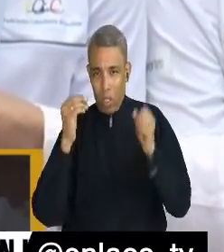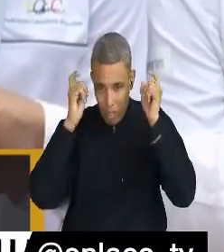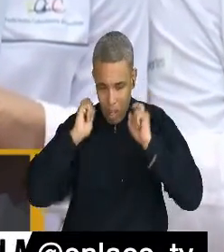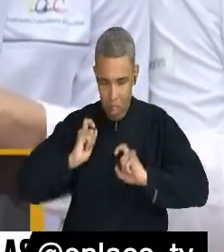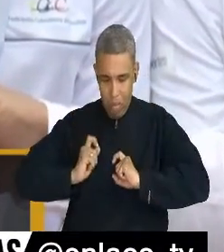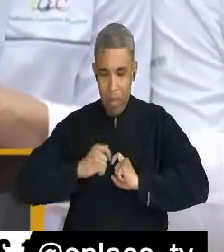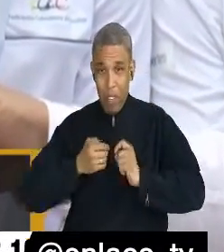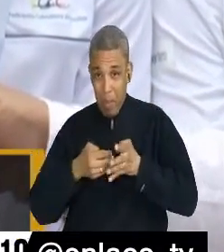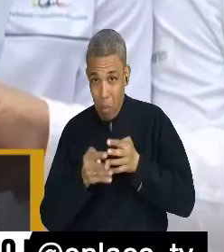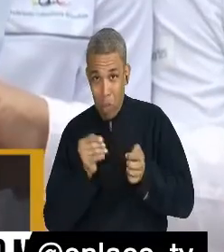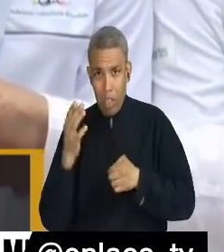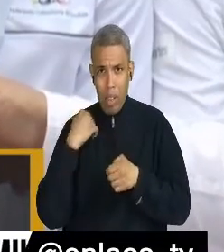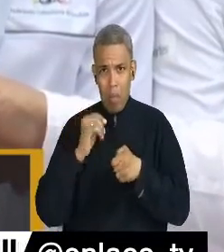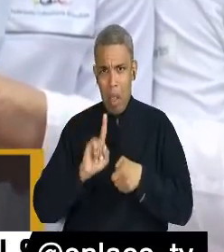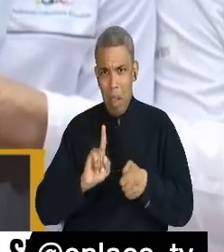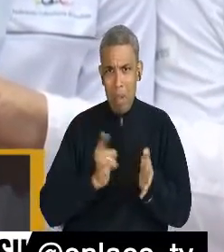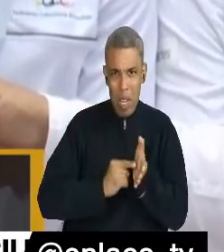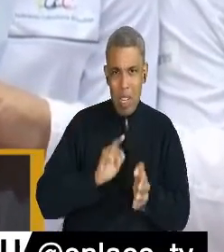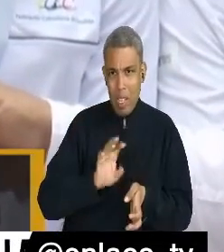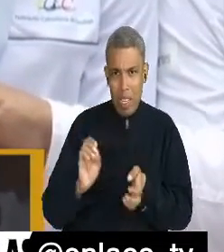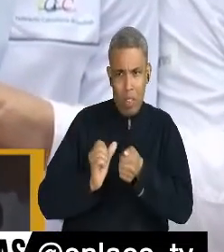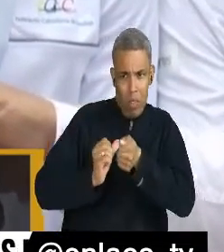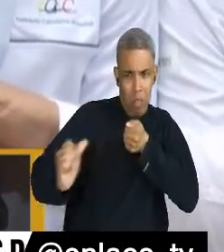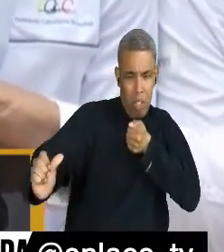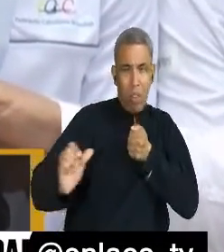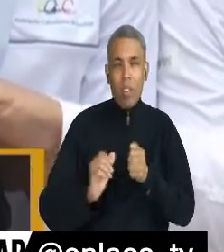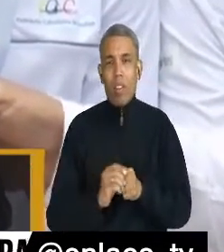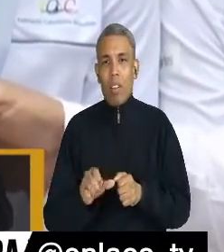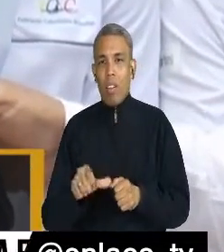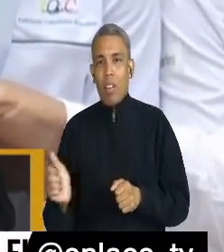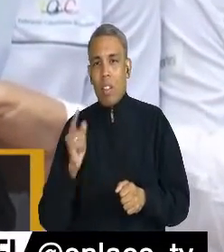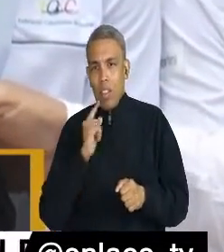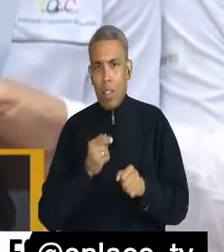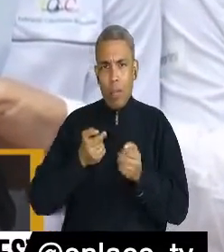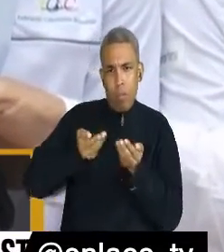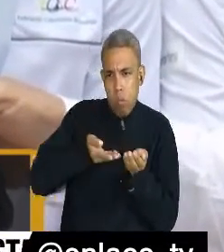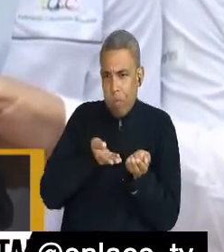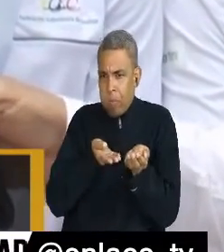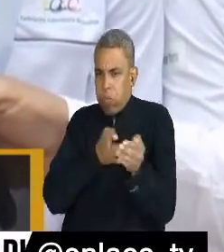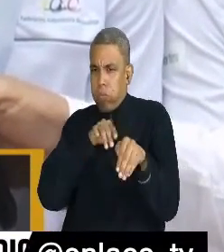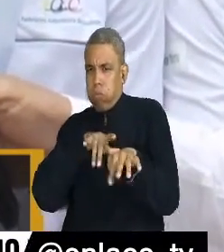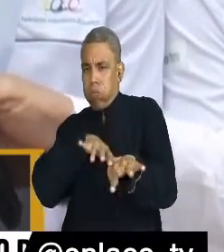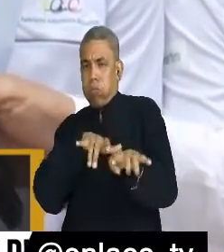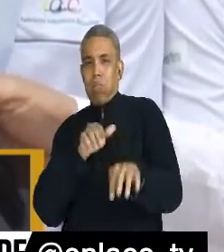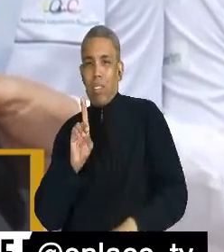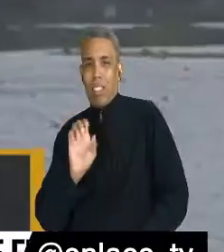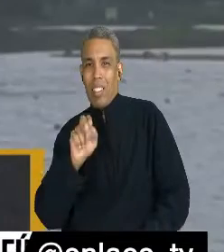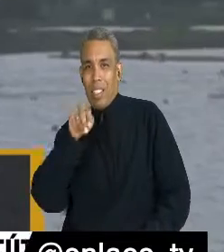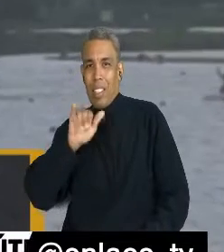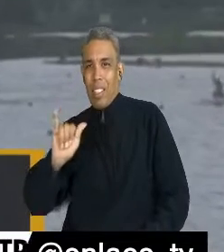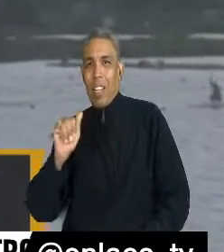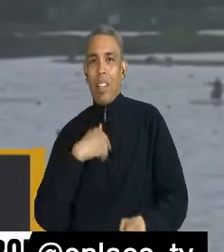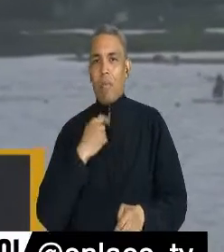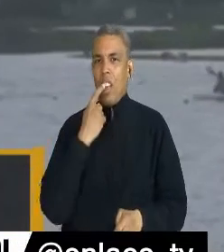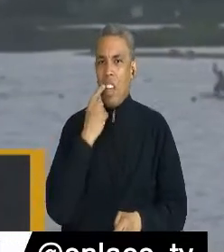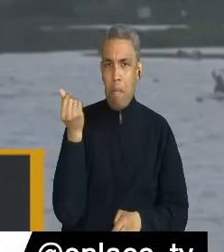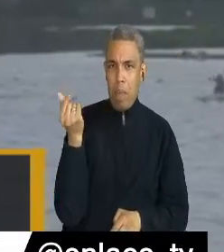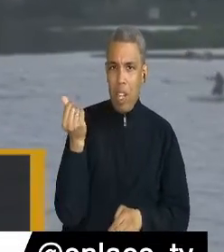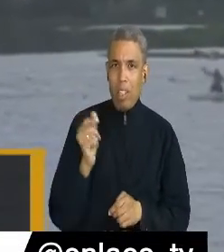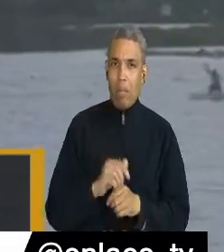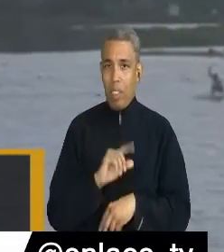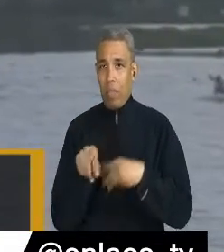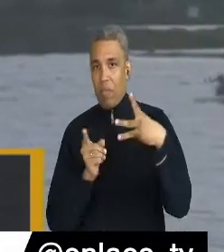en mil 500 y 200 metros y en la modalidad de maratón con daño tuvimos la plata en los 6 kilómetros juniors